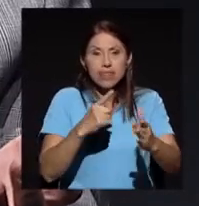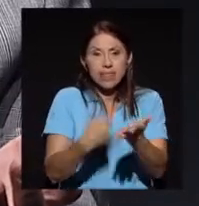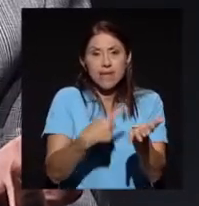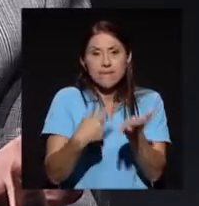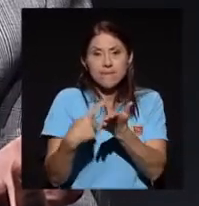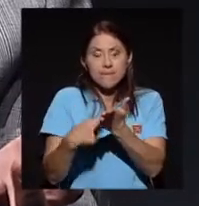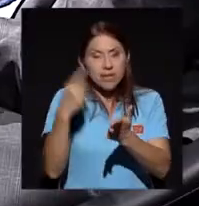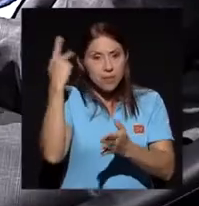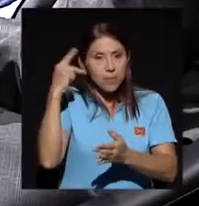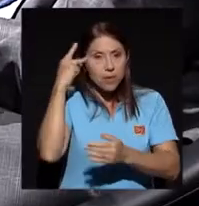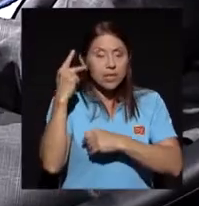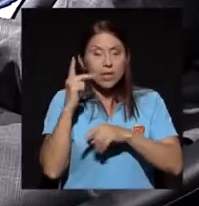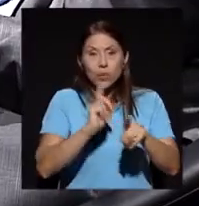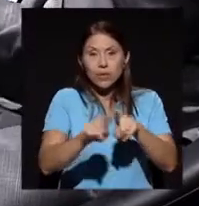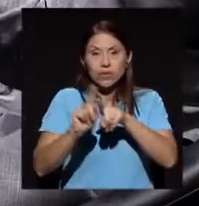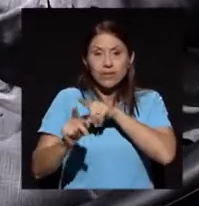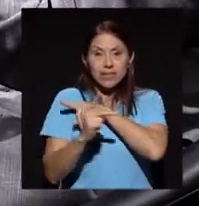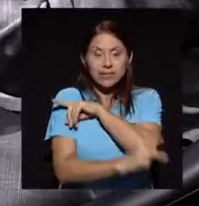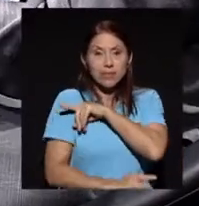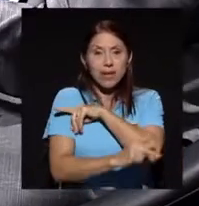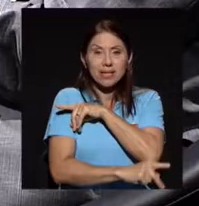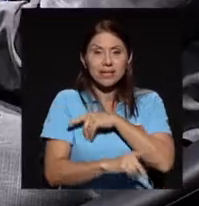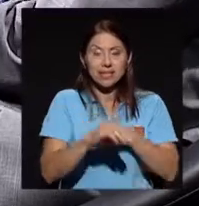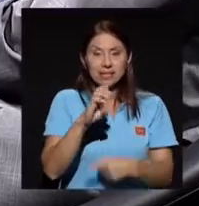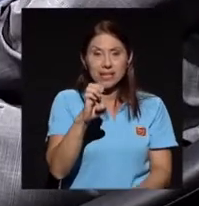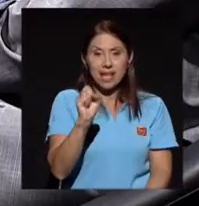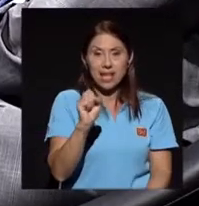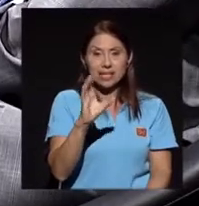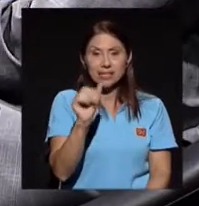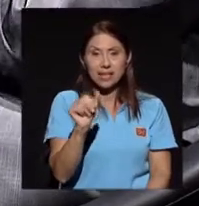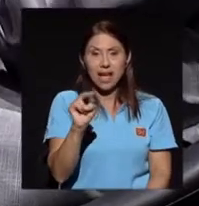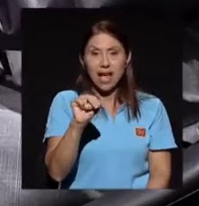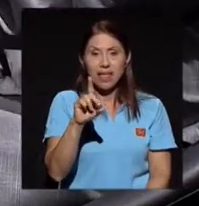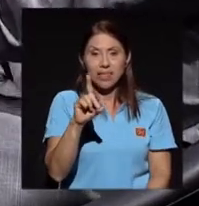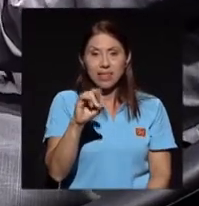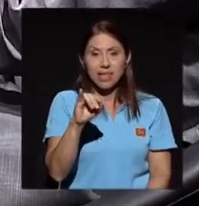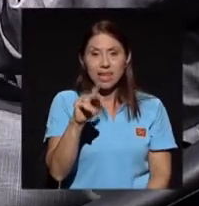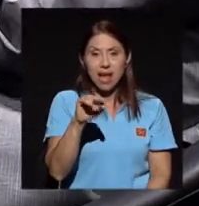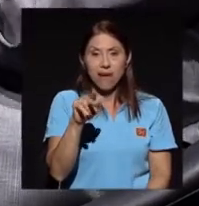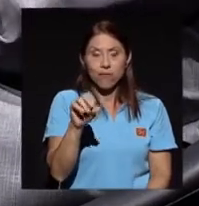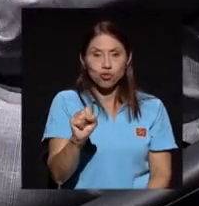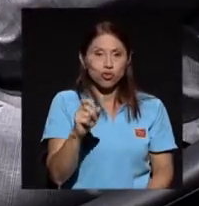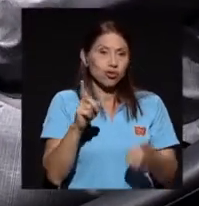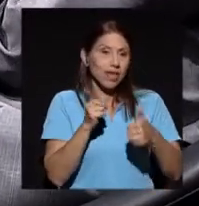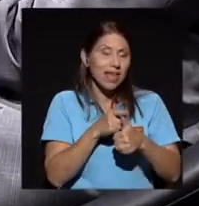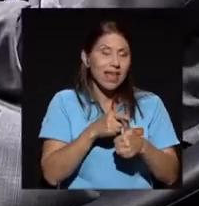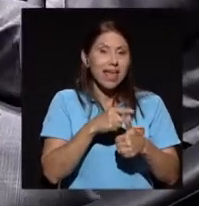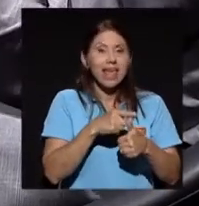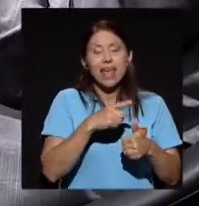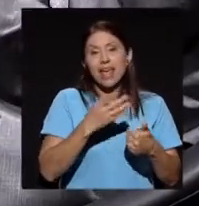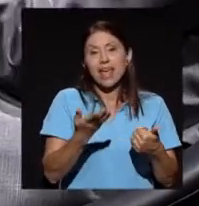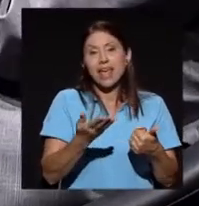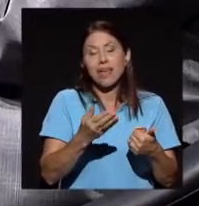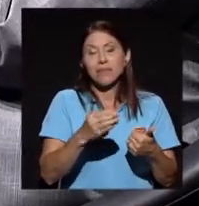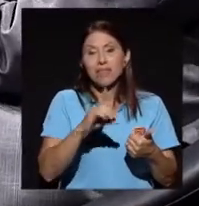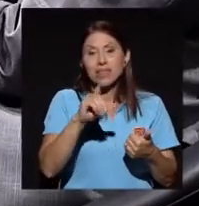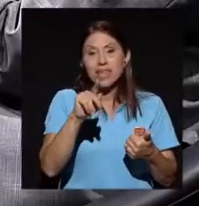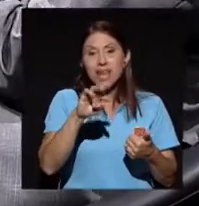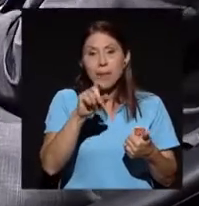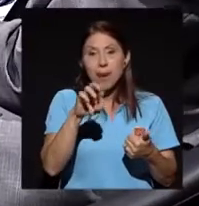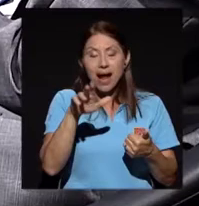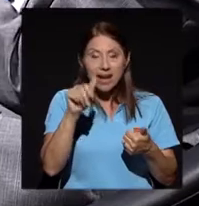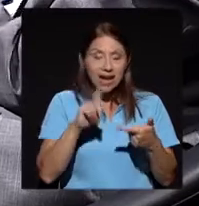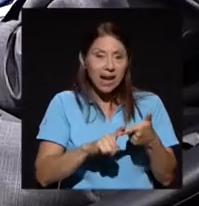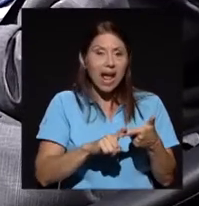imaginaría ese tipo de cosas dinamarca suecia noruega finlandia entonces ahí hay que